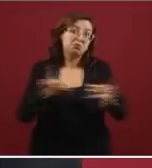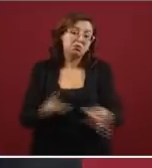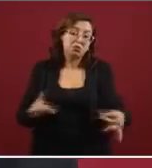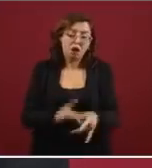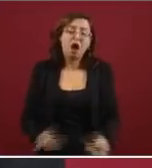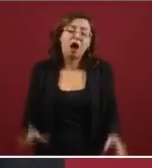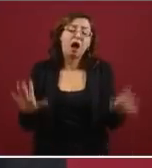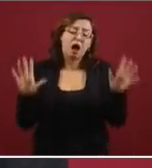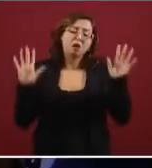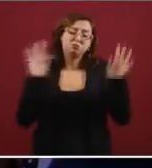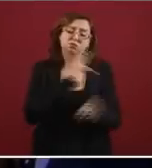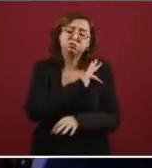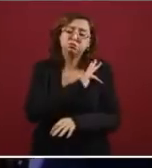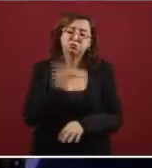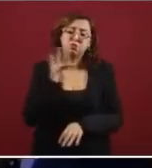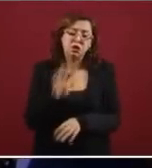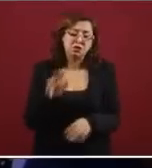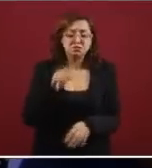llegar a esa conclusión.